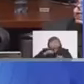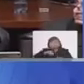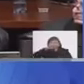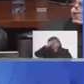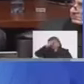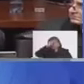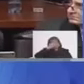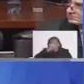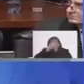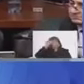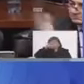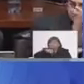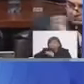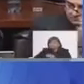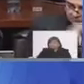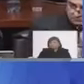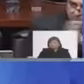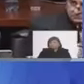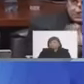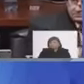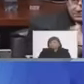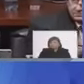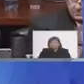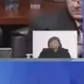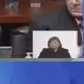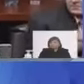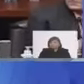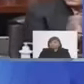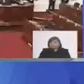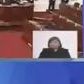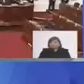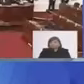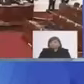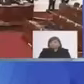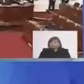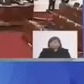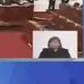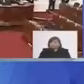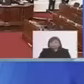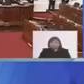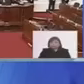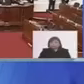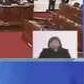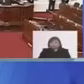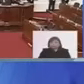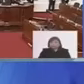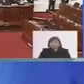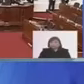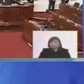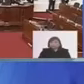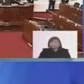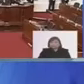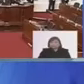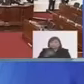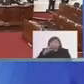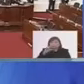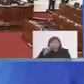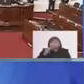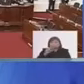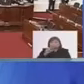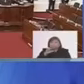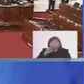domésticos en un ratito. A esta hora, en términos económicos, ¿de qué hablamos, querido Javier Lanari? Porque finalmente los